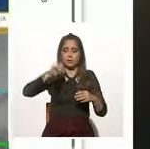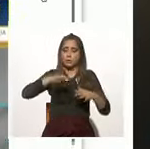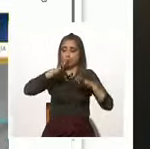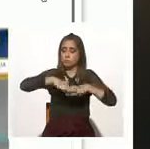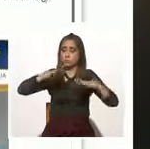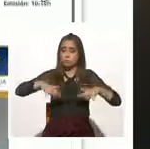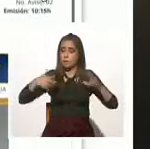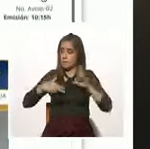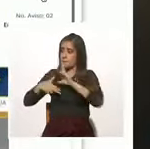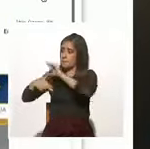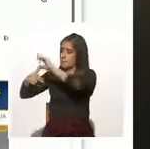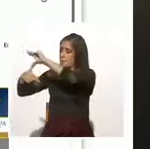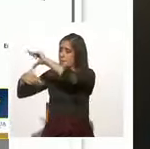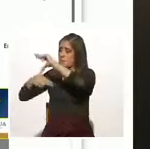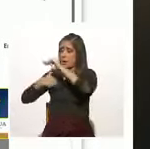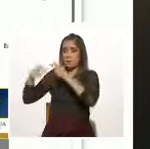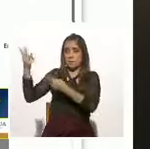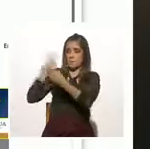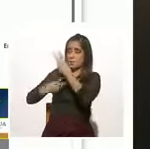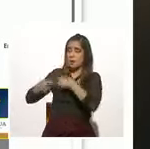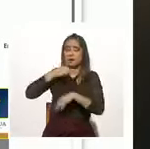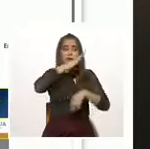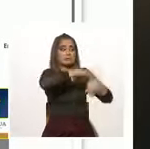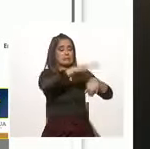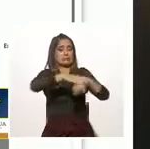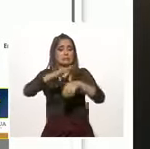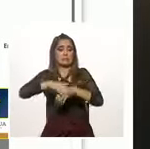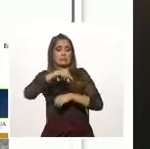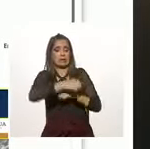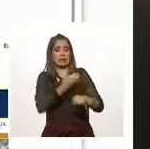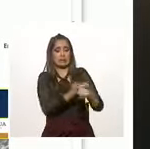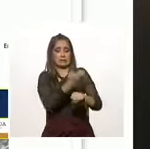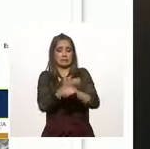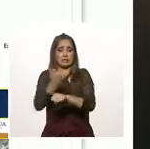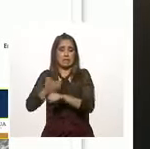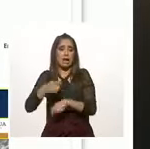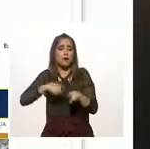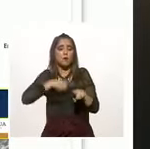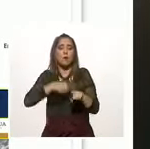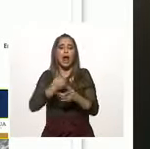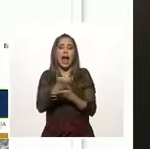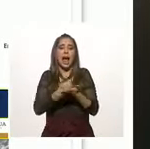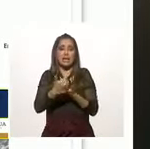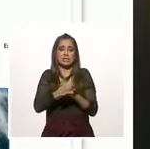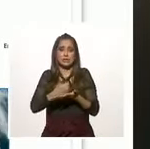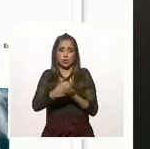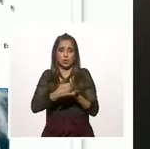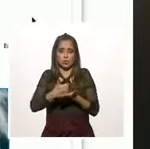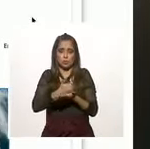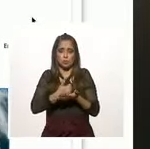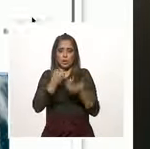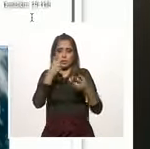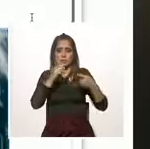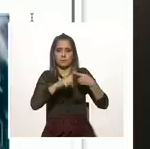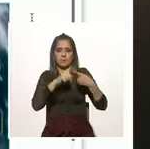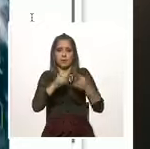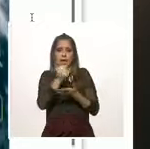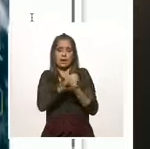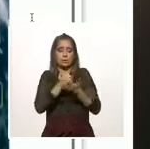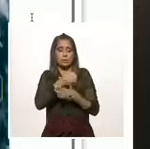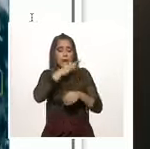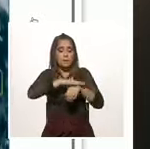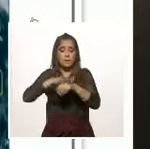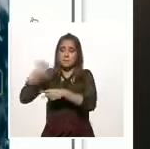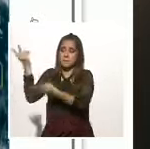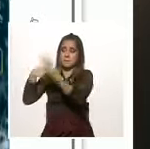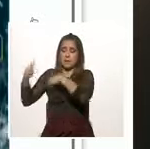ejemplo, una alerta en las costas de ese océano de color azul. Es la primer aviso que se da a la población.